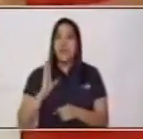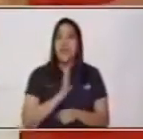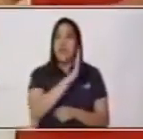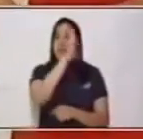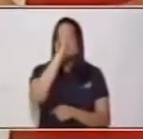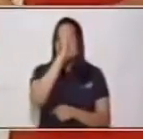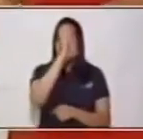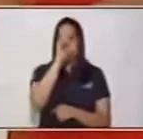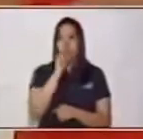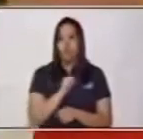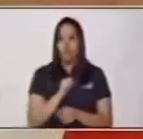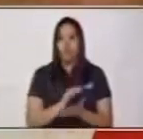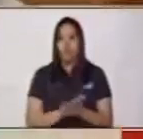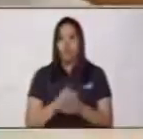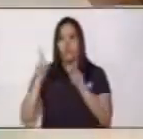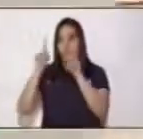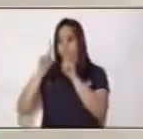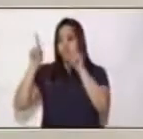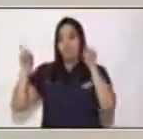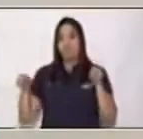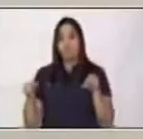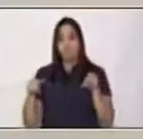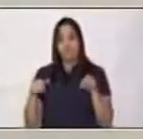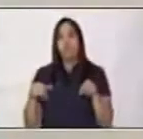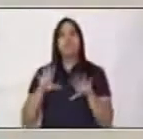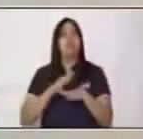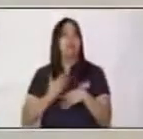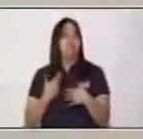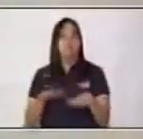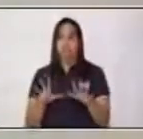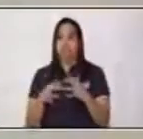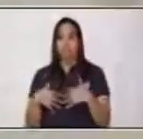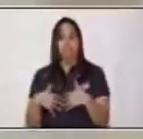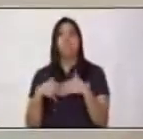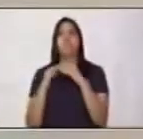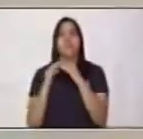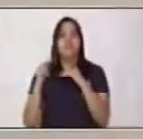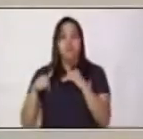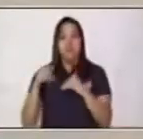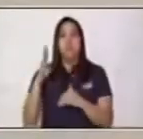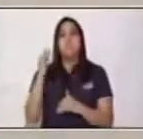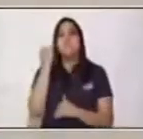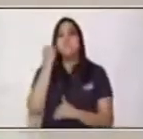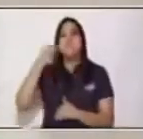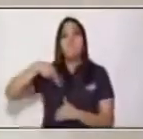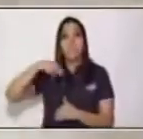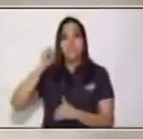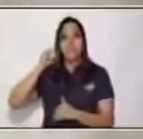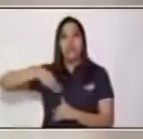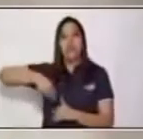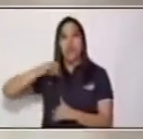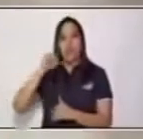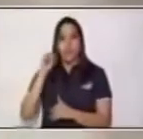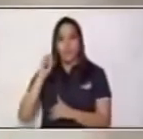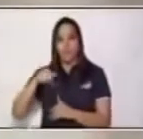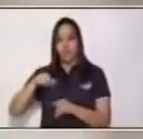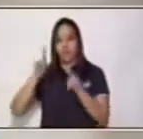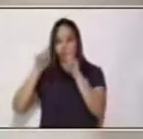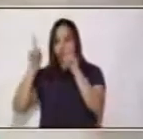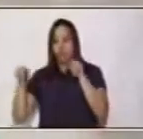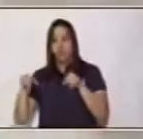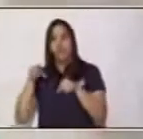B5. Cerramos y tenemos creado entonces el binomio. Tenemos la primera